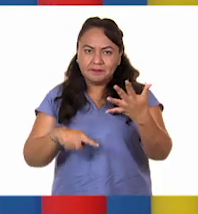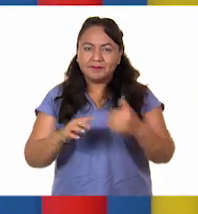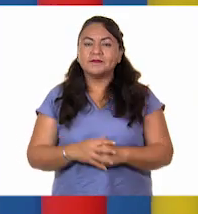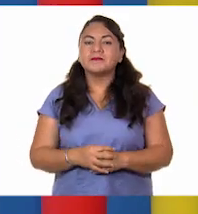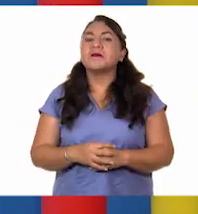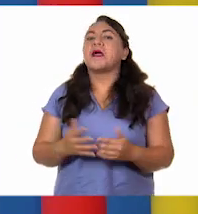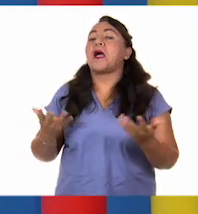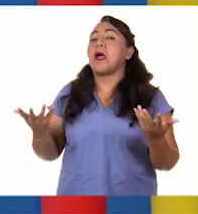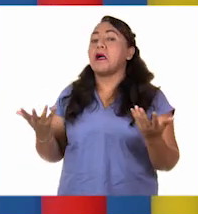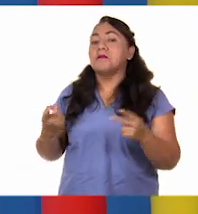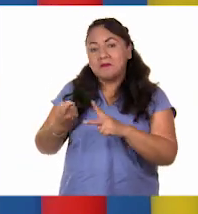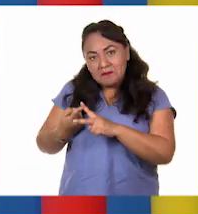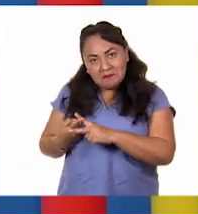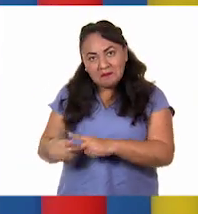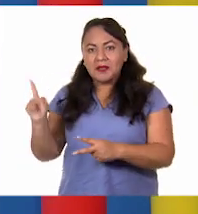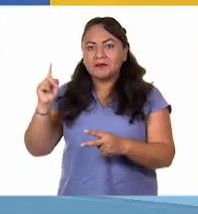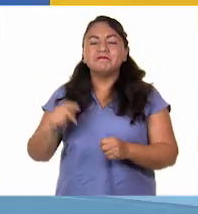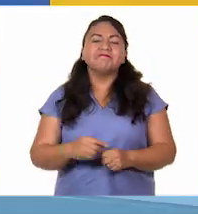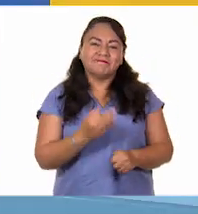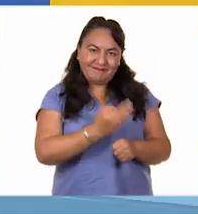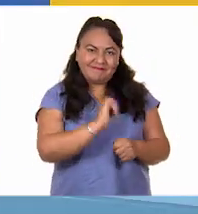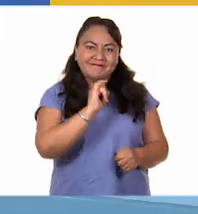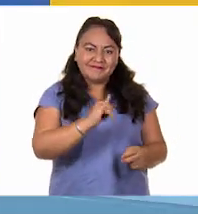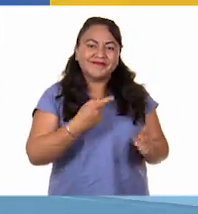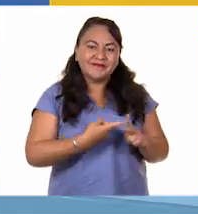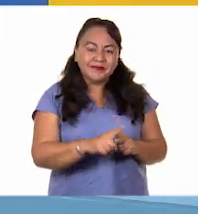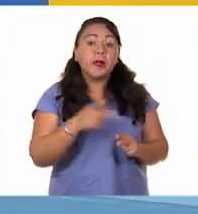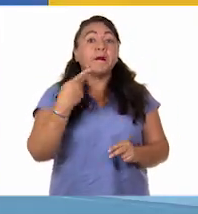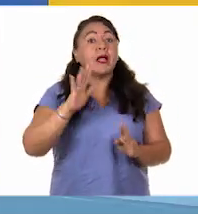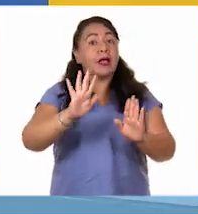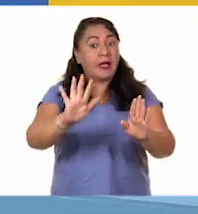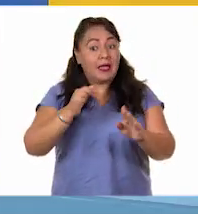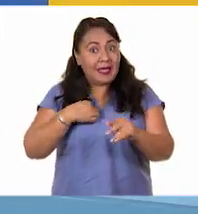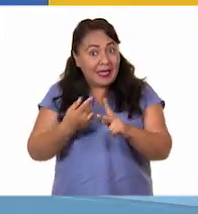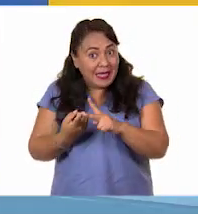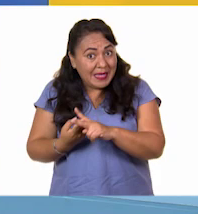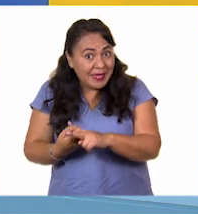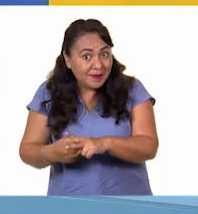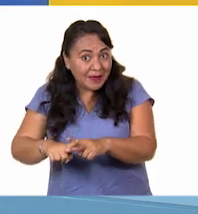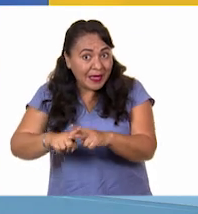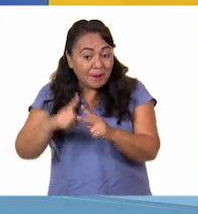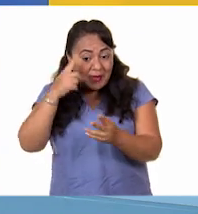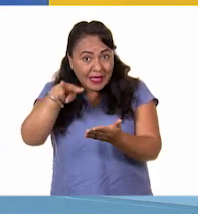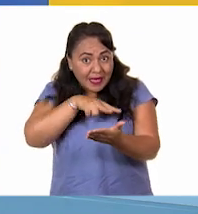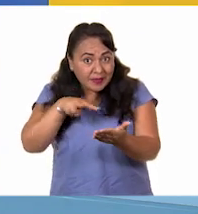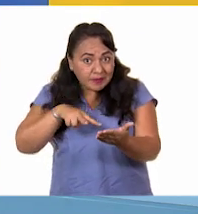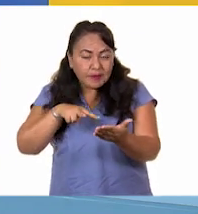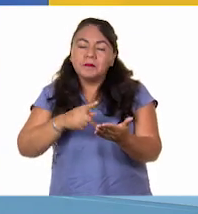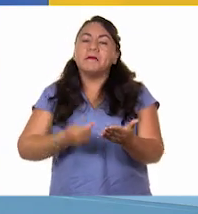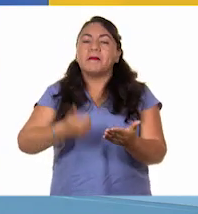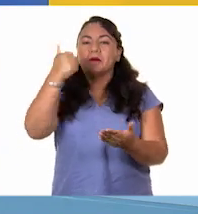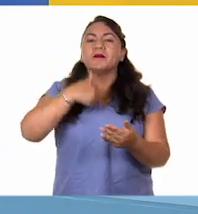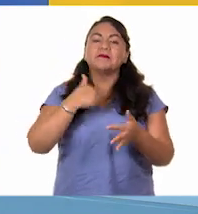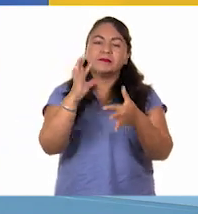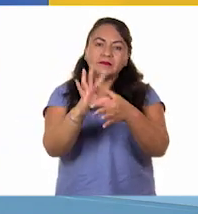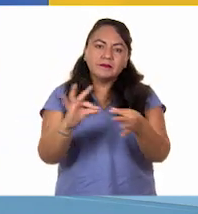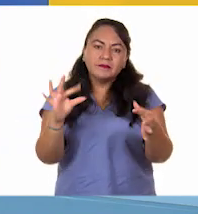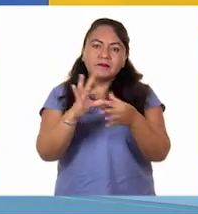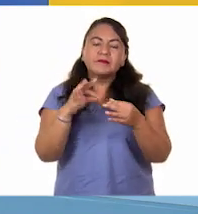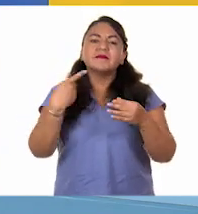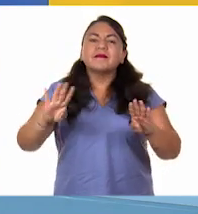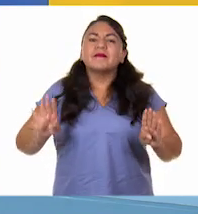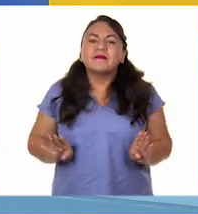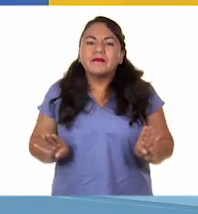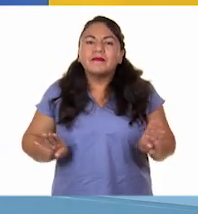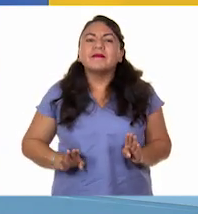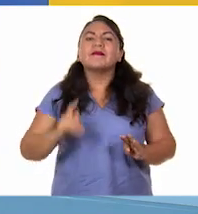Pues entonces, comencemos, profesor. Pues comencemos, pero antes de comenzar a revisar los textos, debo comentarles los aspectos del